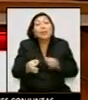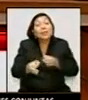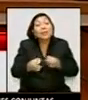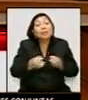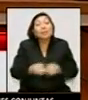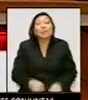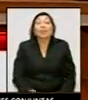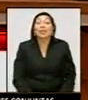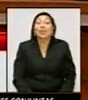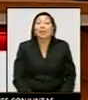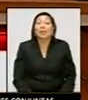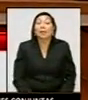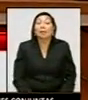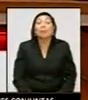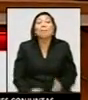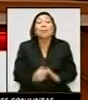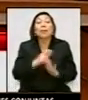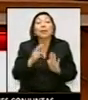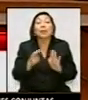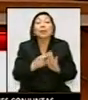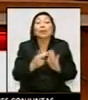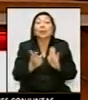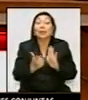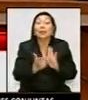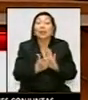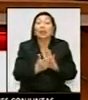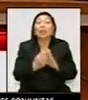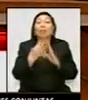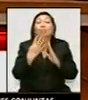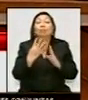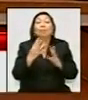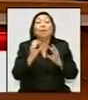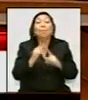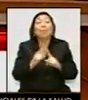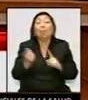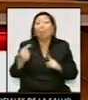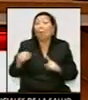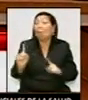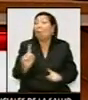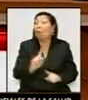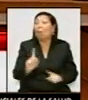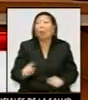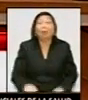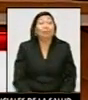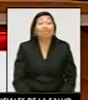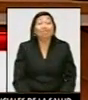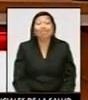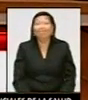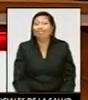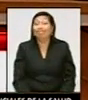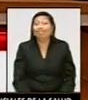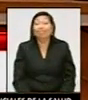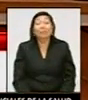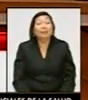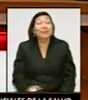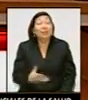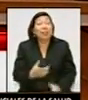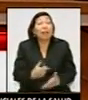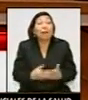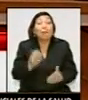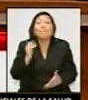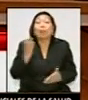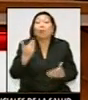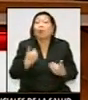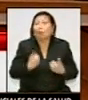efectos del proyecto de ley referido a REJA, sin embargo no viene. Y yo creo que ya en todo caso es momento de tomar la decisión nosotros